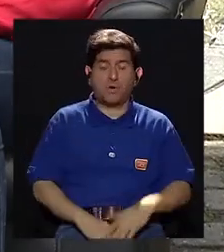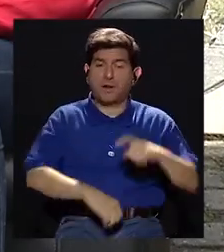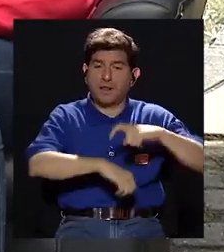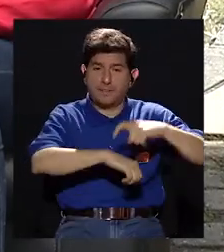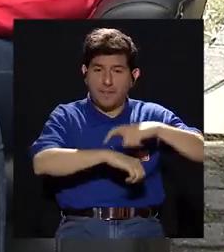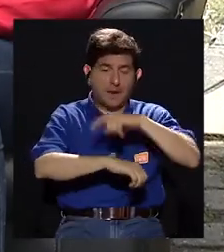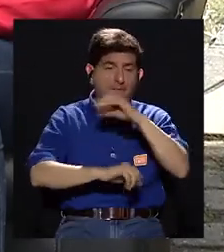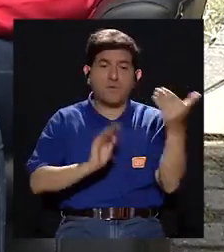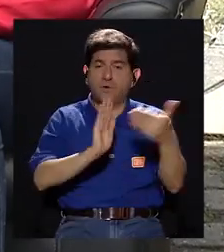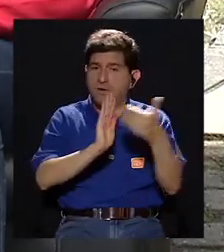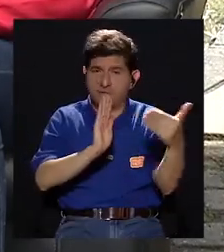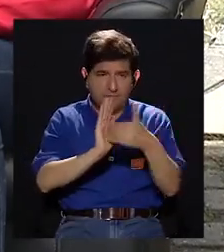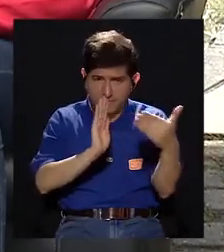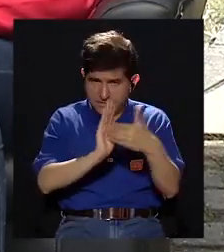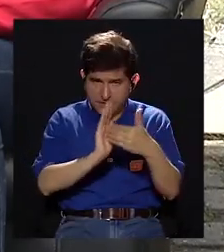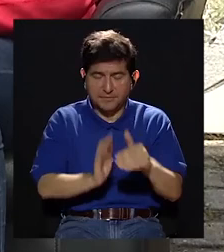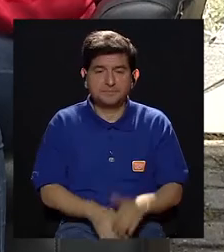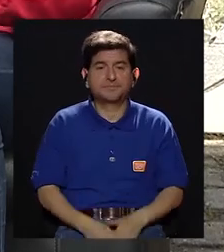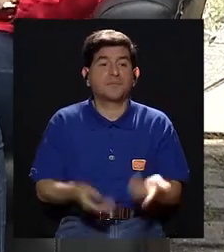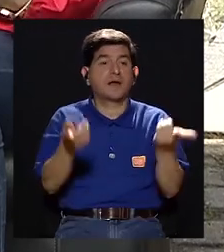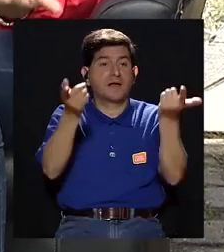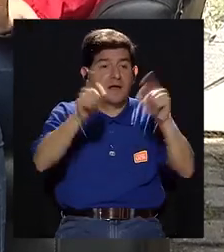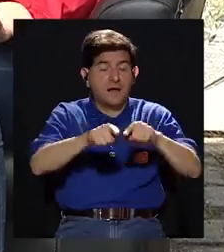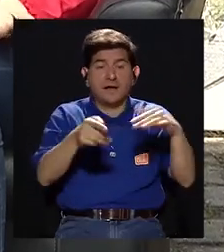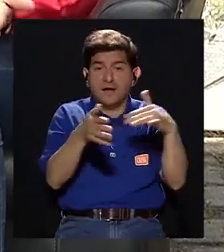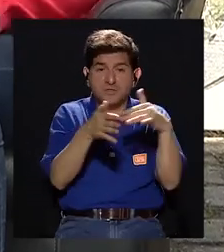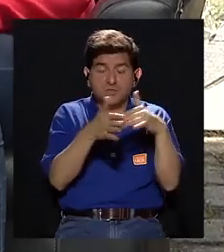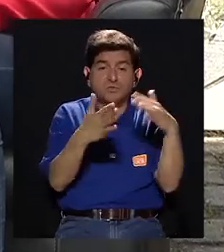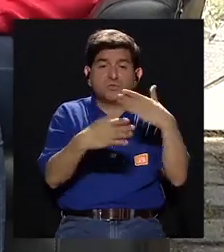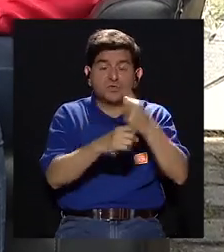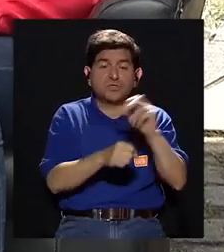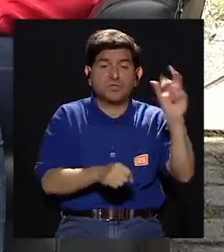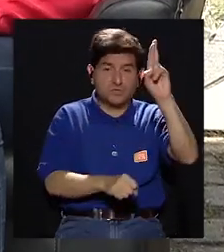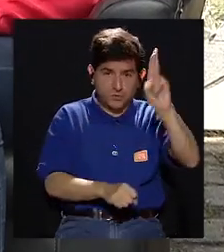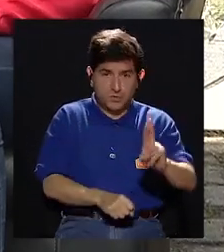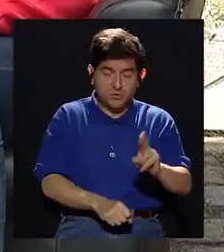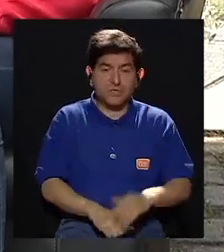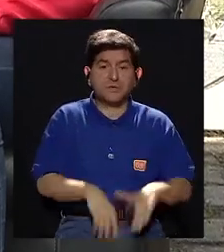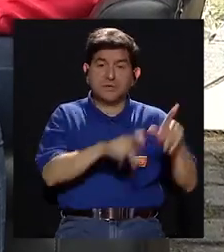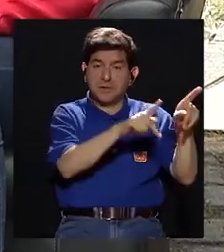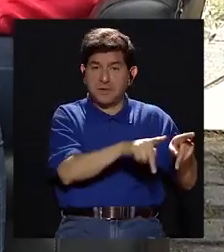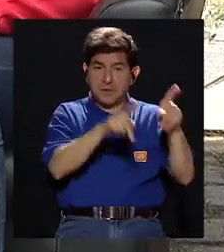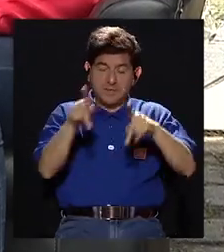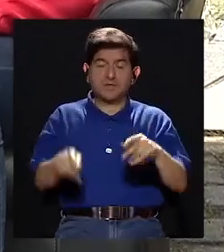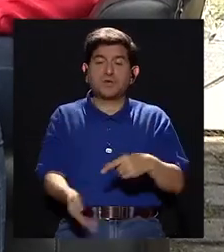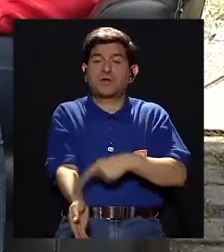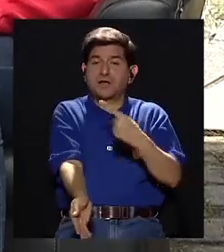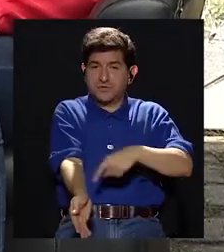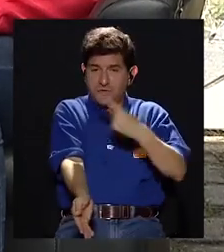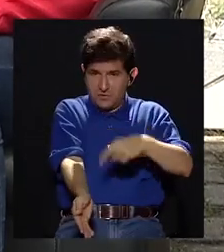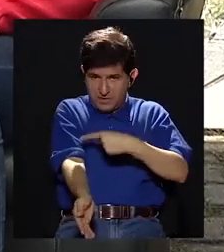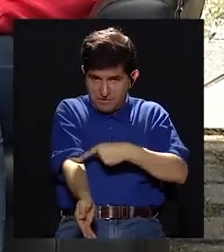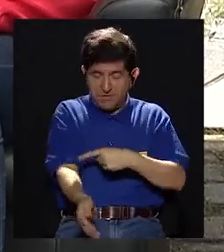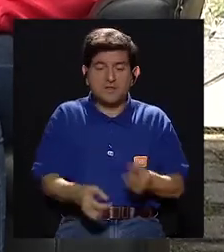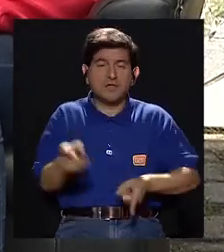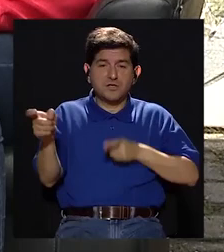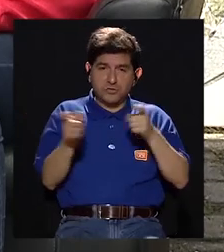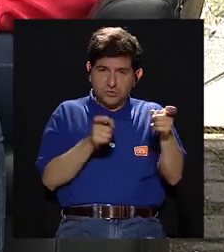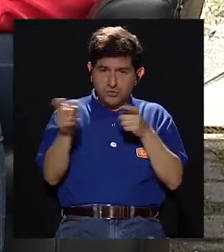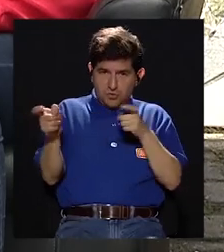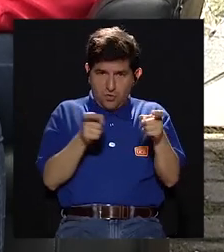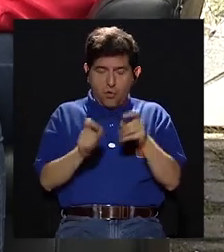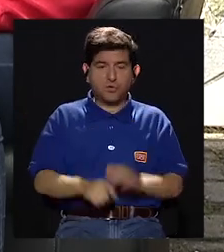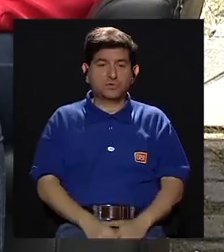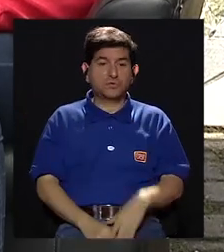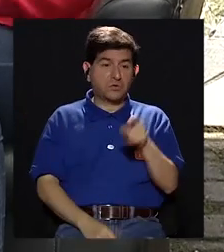el tiempo y la afectación. En casos también estudios que se han hecho aquí en Costa Rica con las personas con diabetes, sus controles